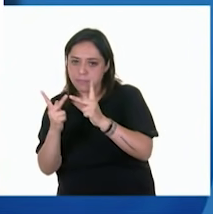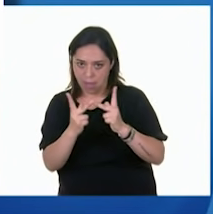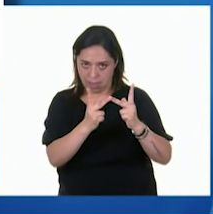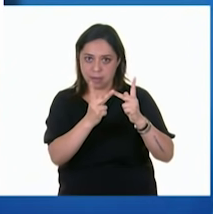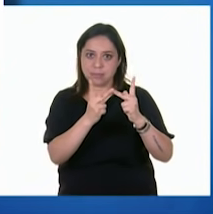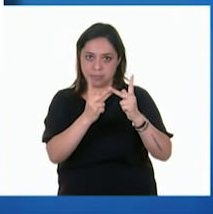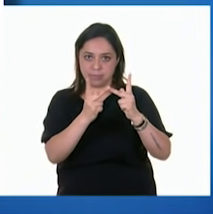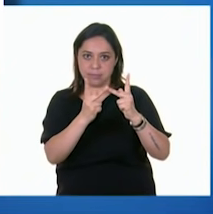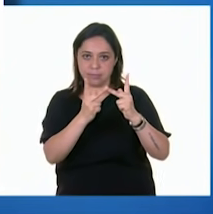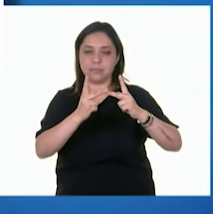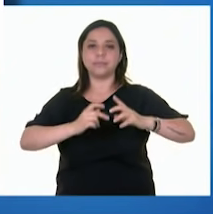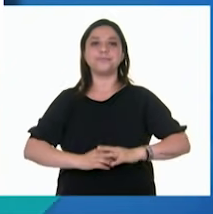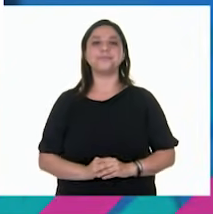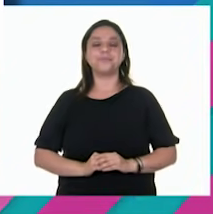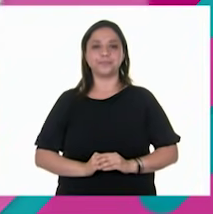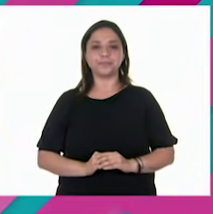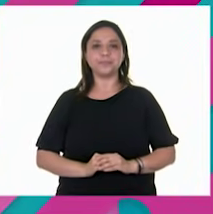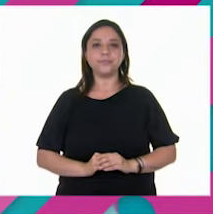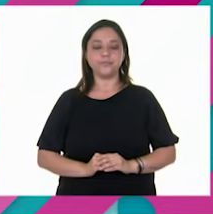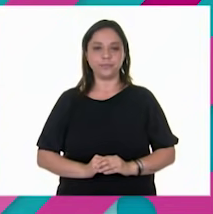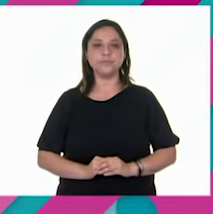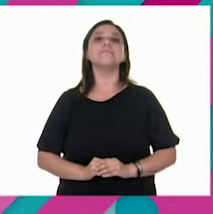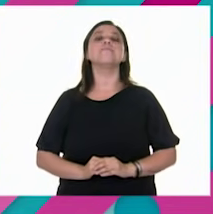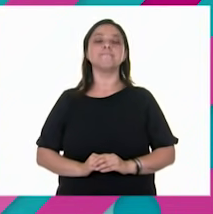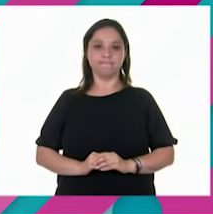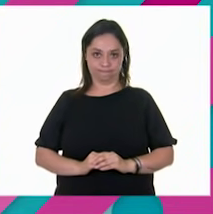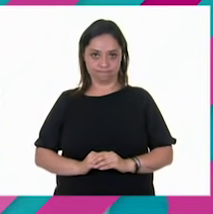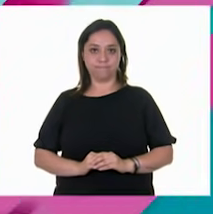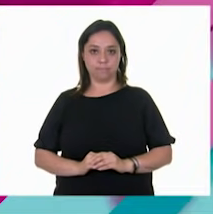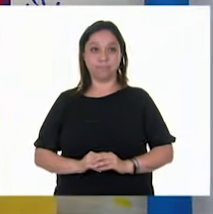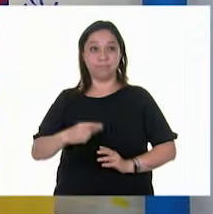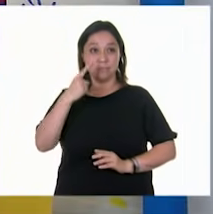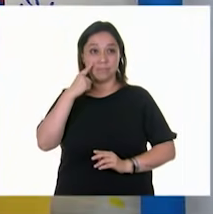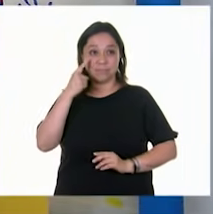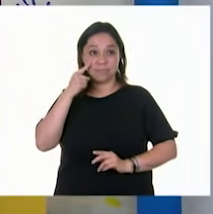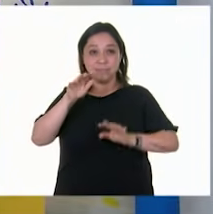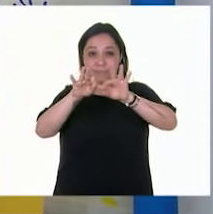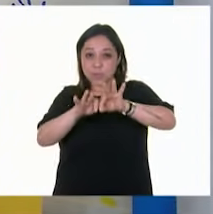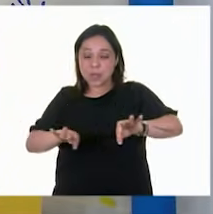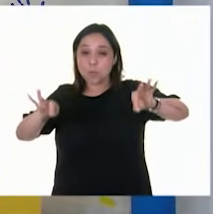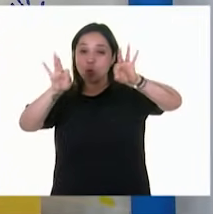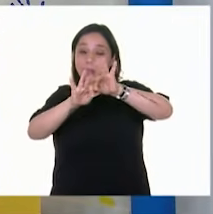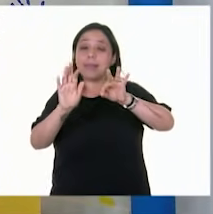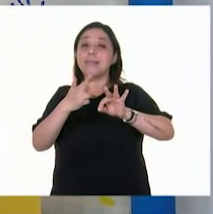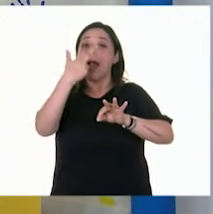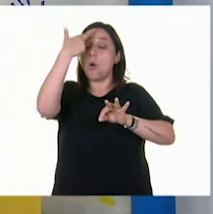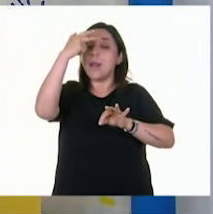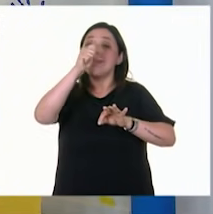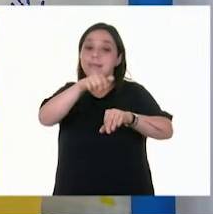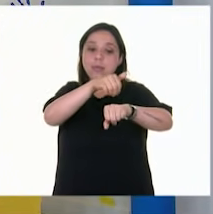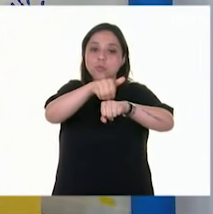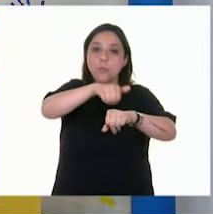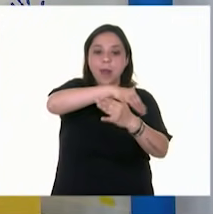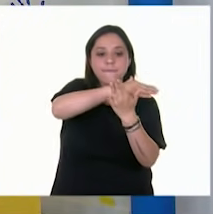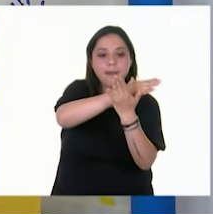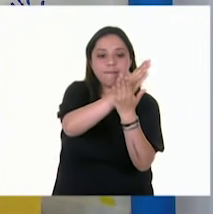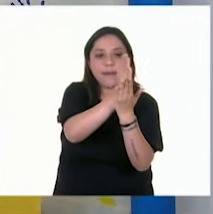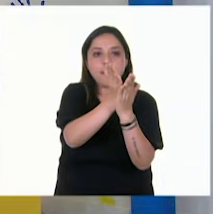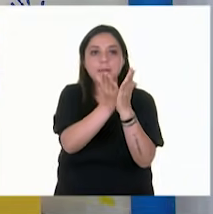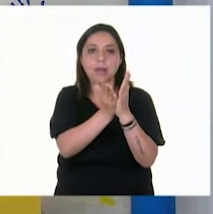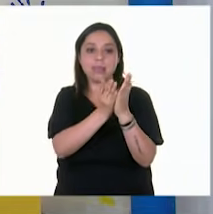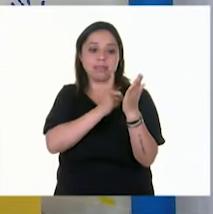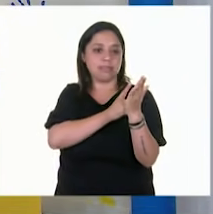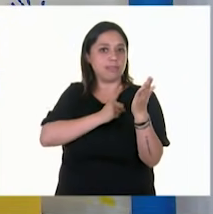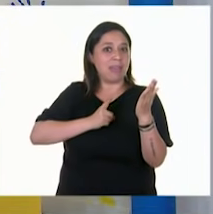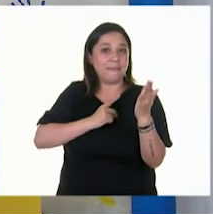el mismo tamaño que los otros pedazos. Perfecto. ¿Ok? Sí. Es muy importante recordar que para que sea una fracción, tienen que tener los cortes del